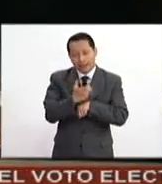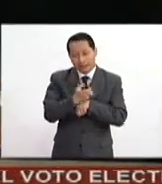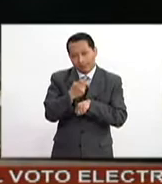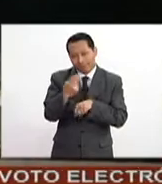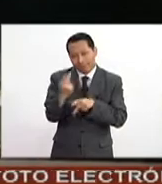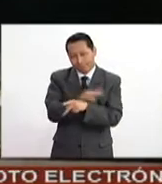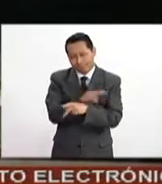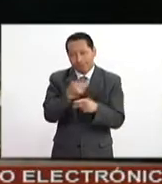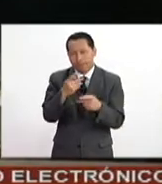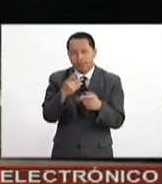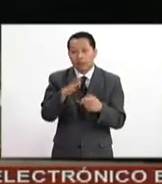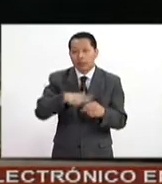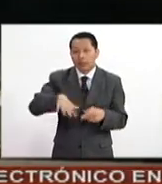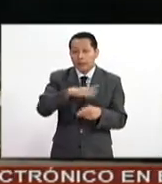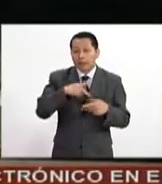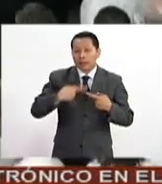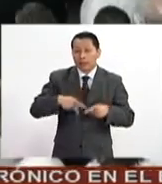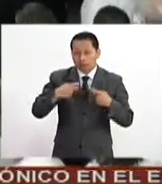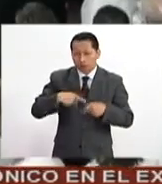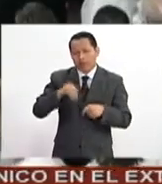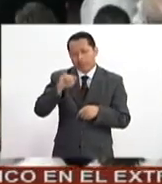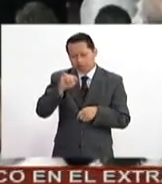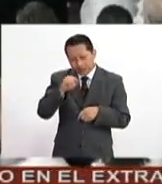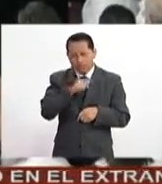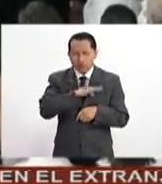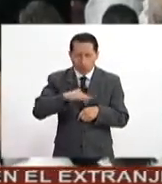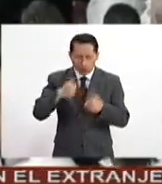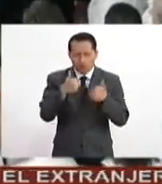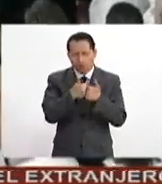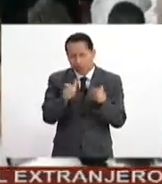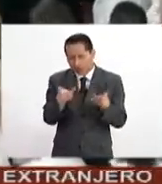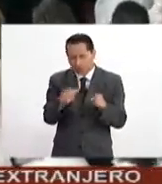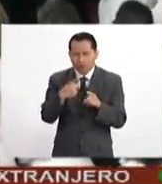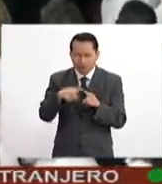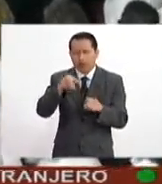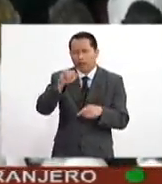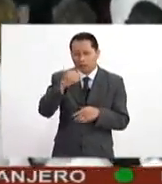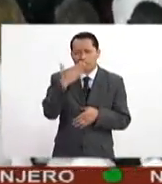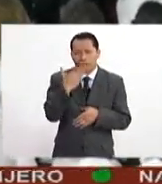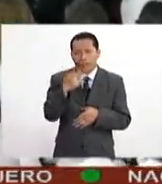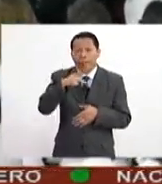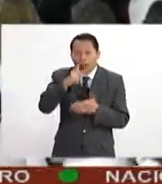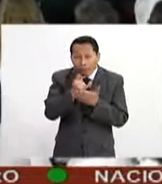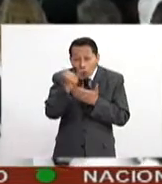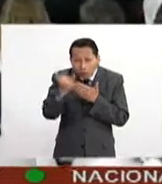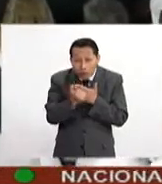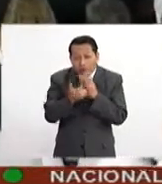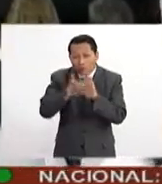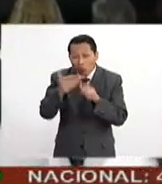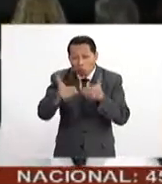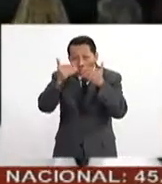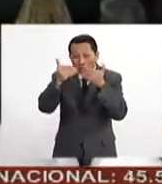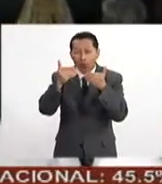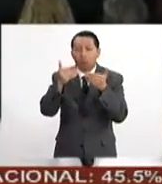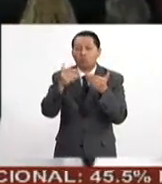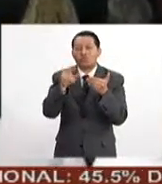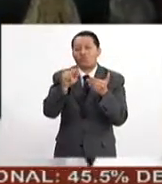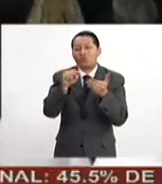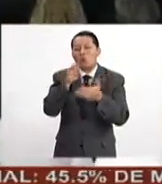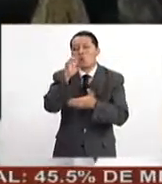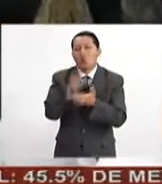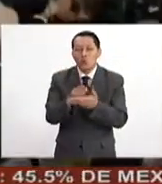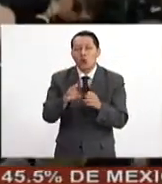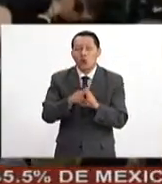Fati. La gente sí está a favor de la seguridad fronteriza, simplemente que creen que el proyecto del muro simplemente se trató de una oferta de